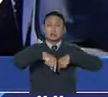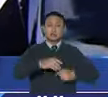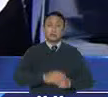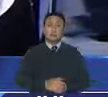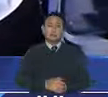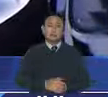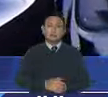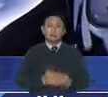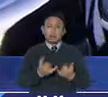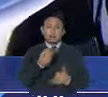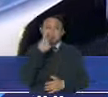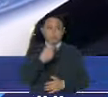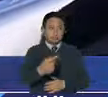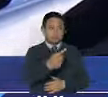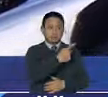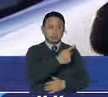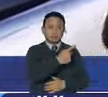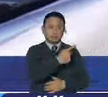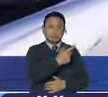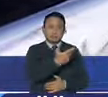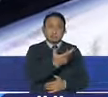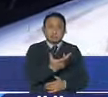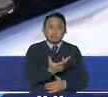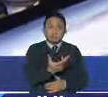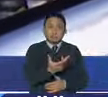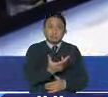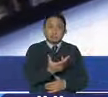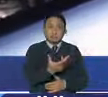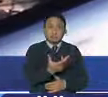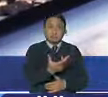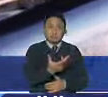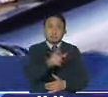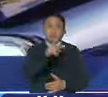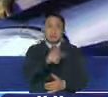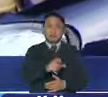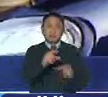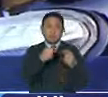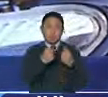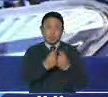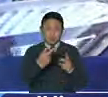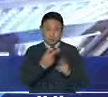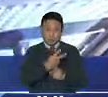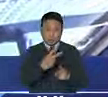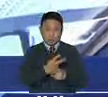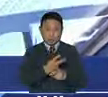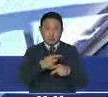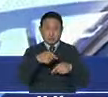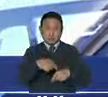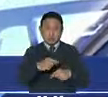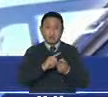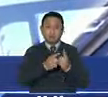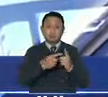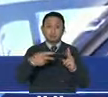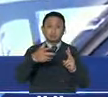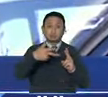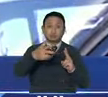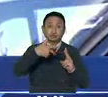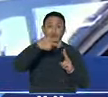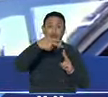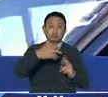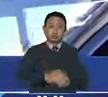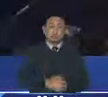Y físicamente lo era, antes de llegar a las manos de una banda de antisociales dedicada a ejecutar en